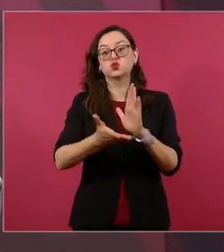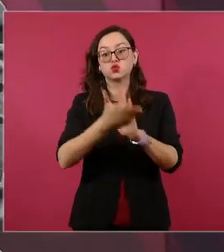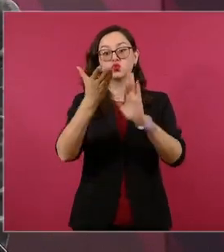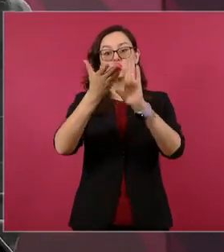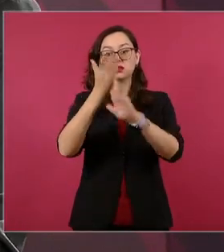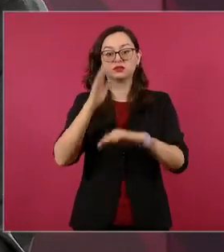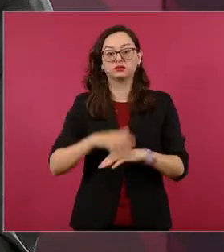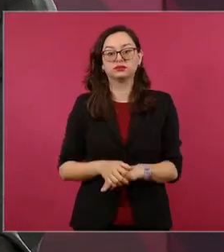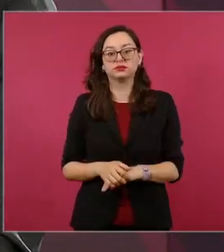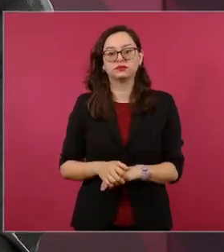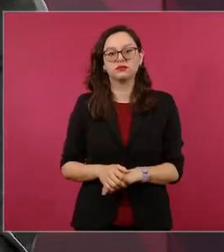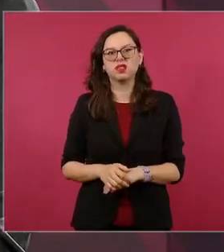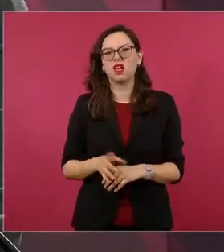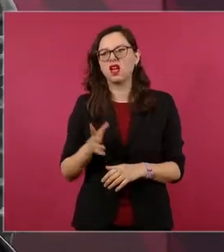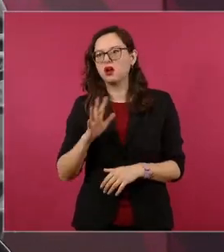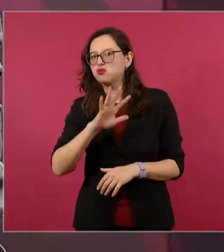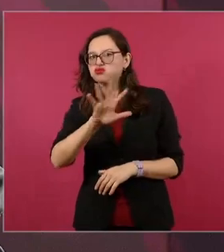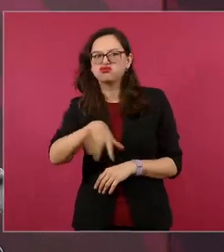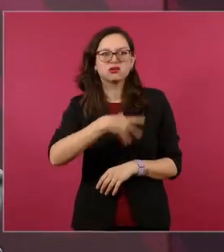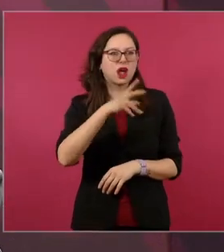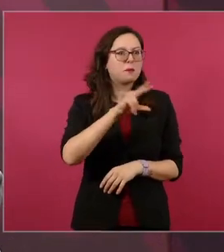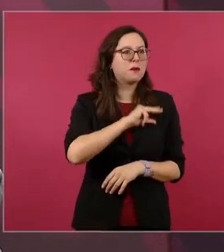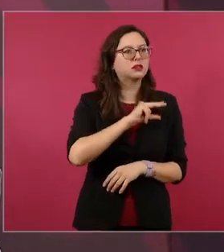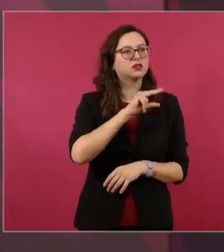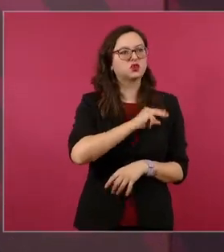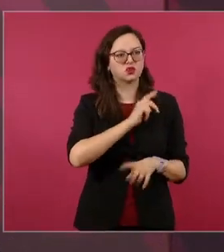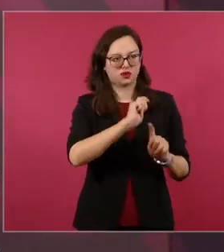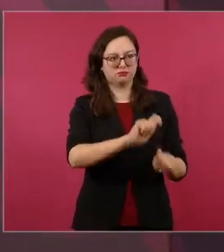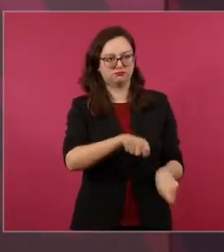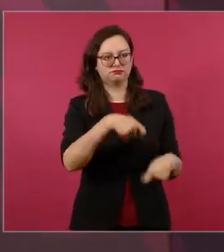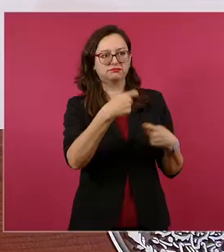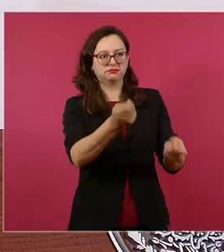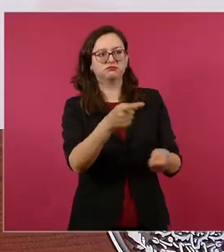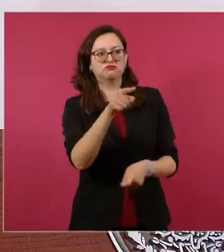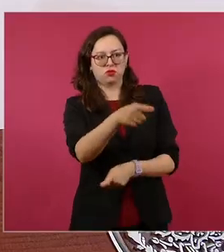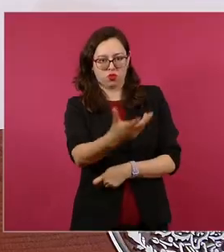no a dar concesiones ni a entregar